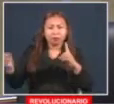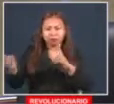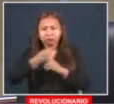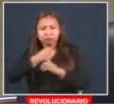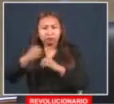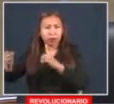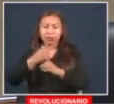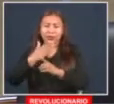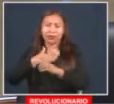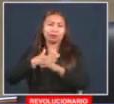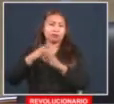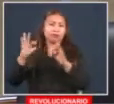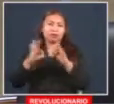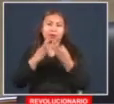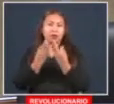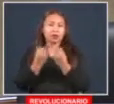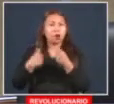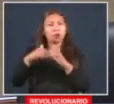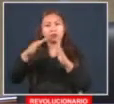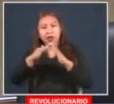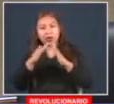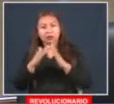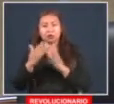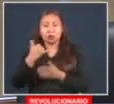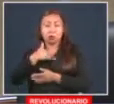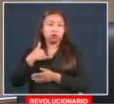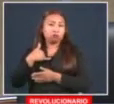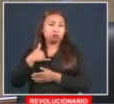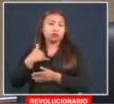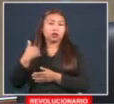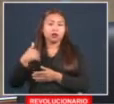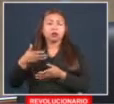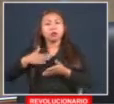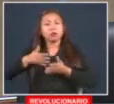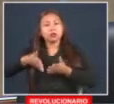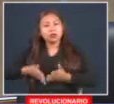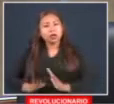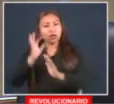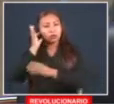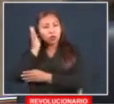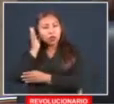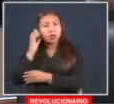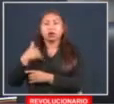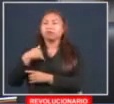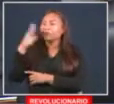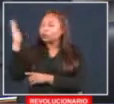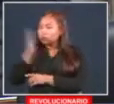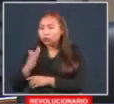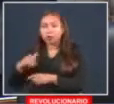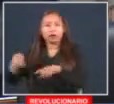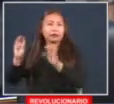hogar. Tengo mis hijas y jamás quisiera que a mis hijas le pasaran algo porque yo considero